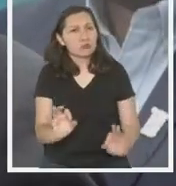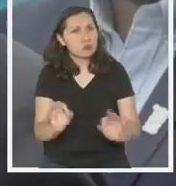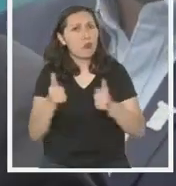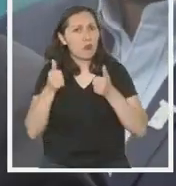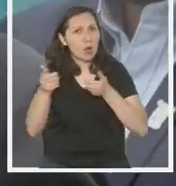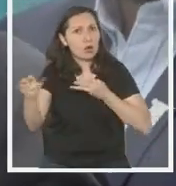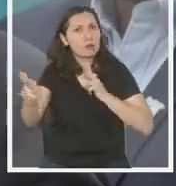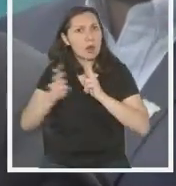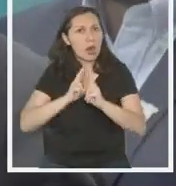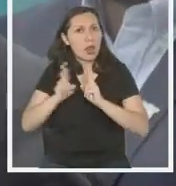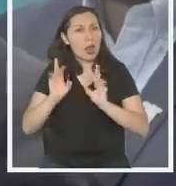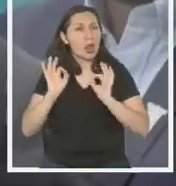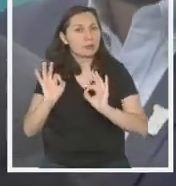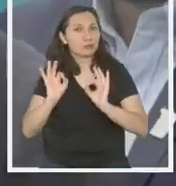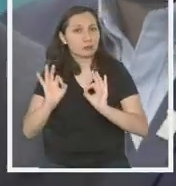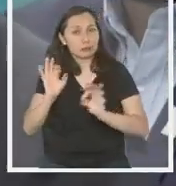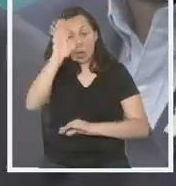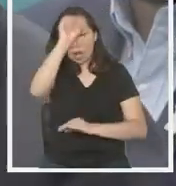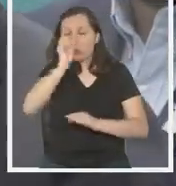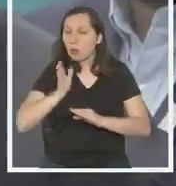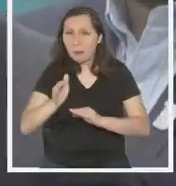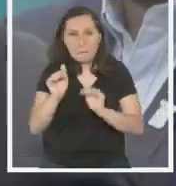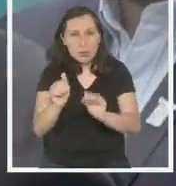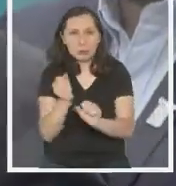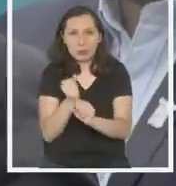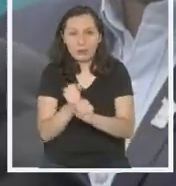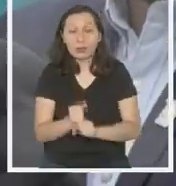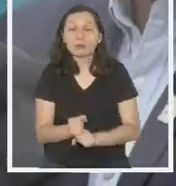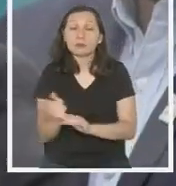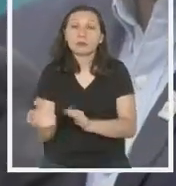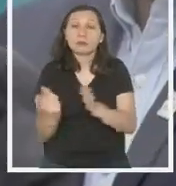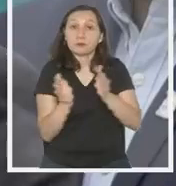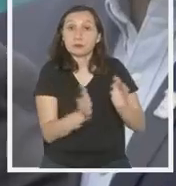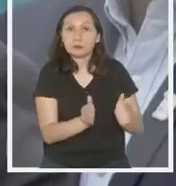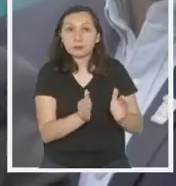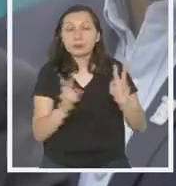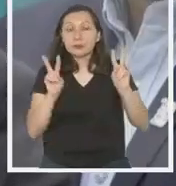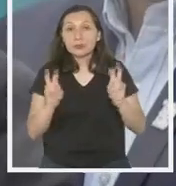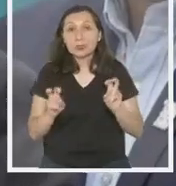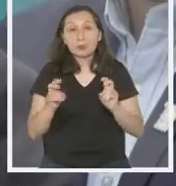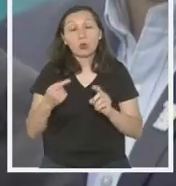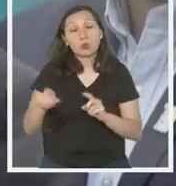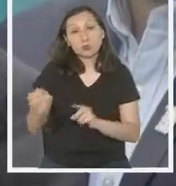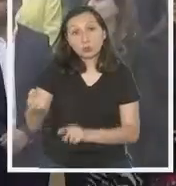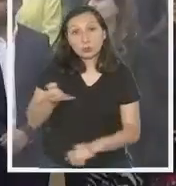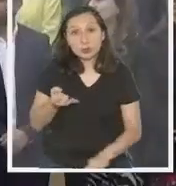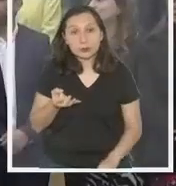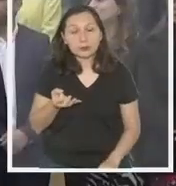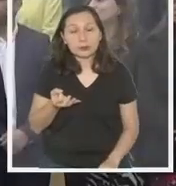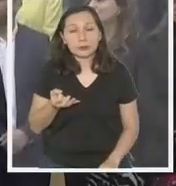excelentes relaciones con Argentina y en esa línea vamos a seguir trabajando. Respecto a lo anterior, yo